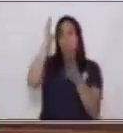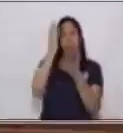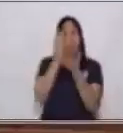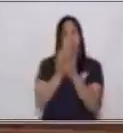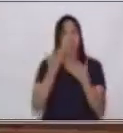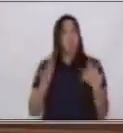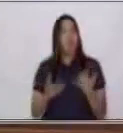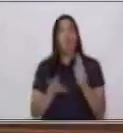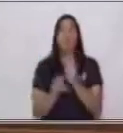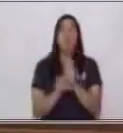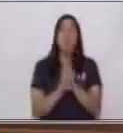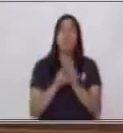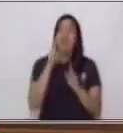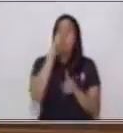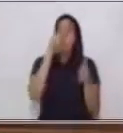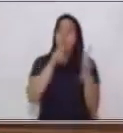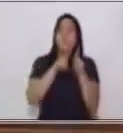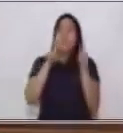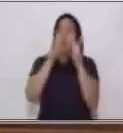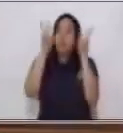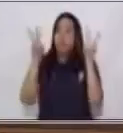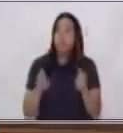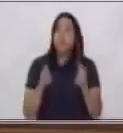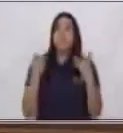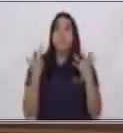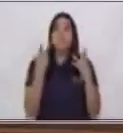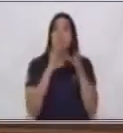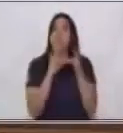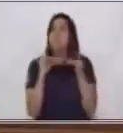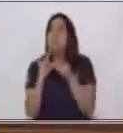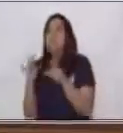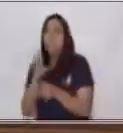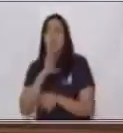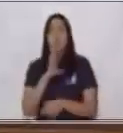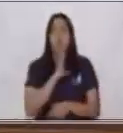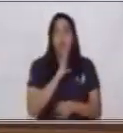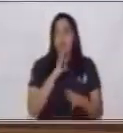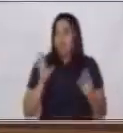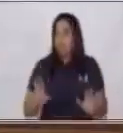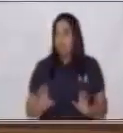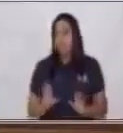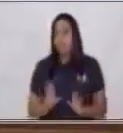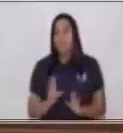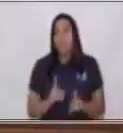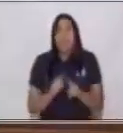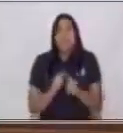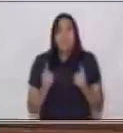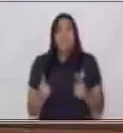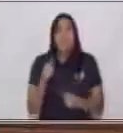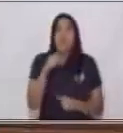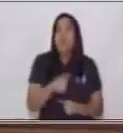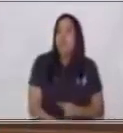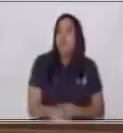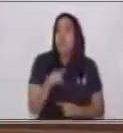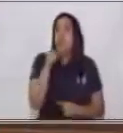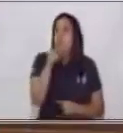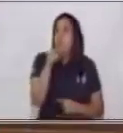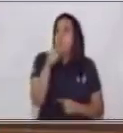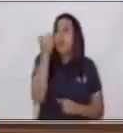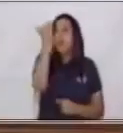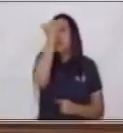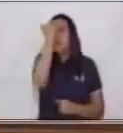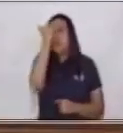texto expositivo y uno argumentativo. Pues hoy, para profundizar más en tu habilidad de